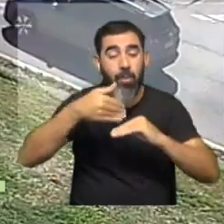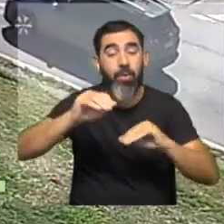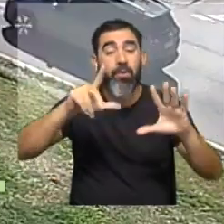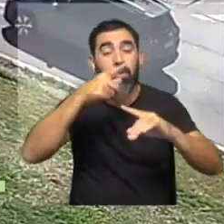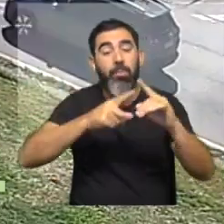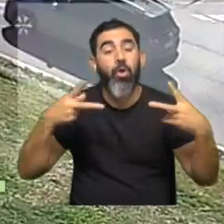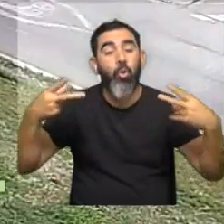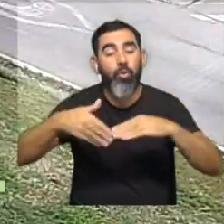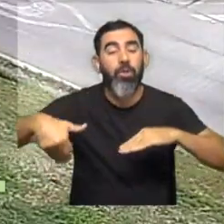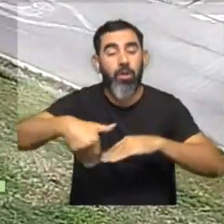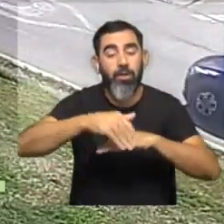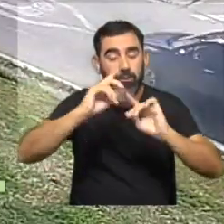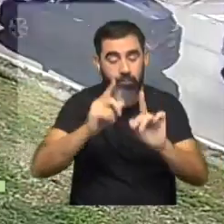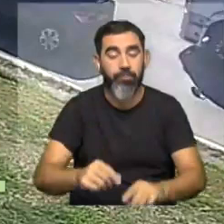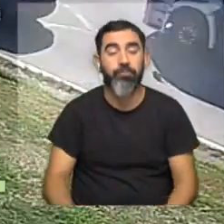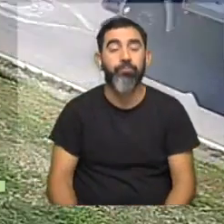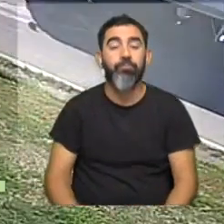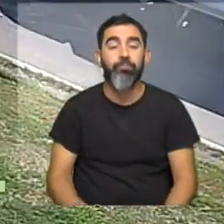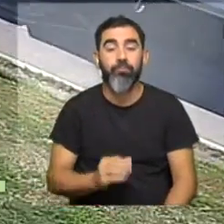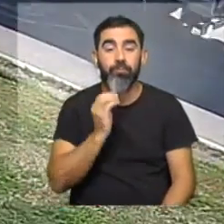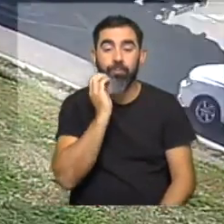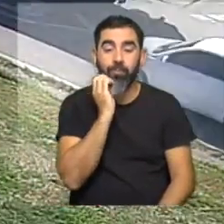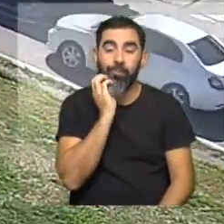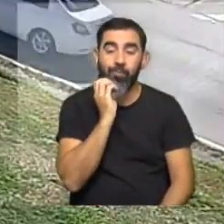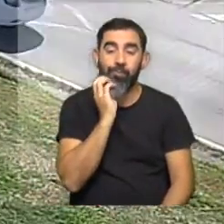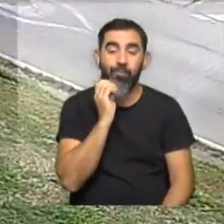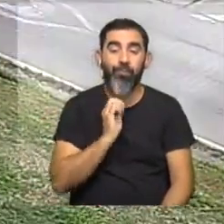va a estar cortado allí ese tramo.